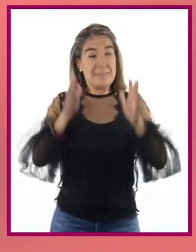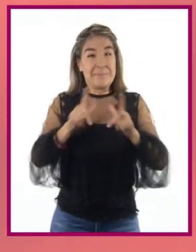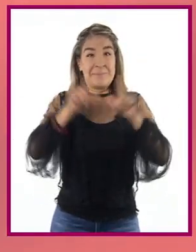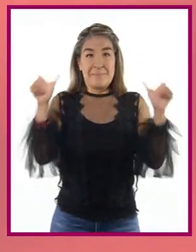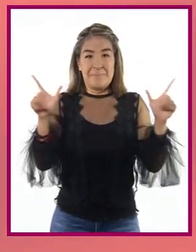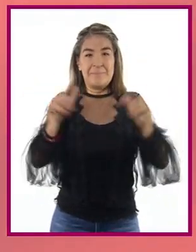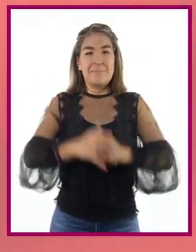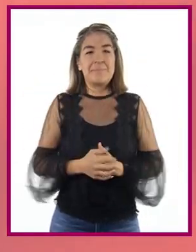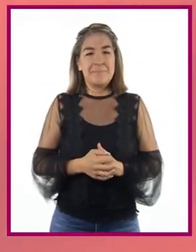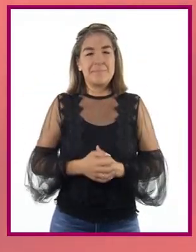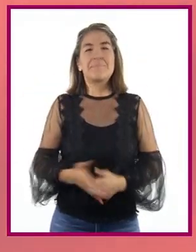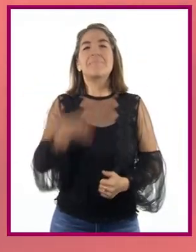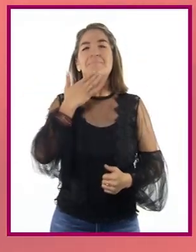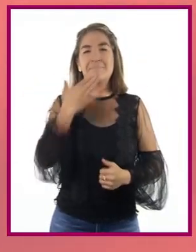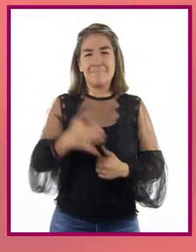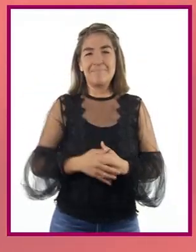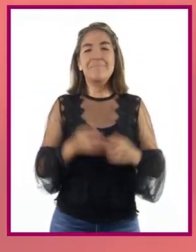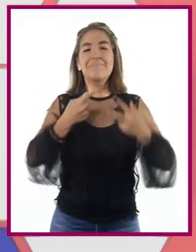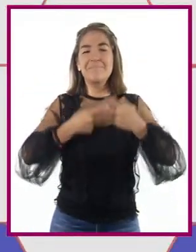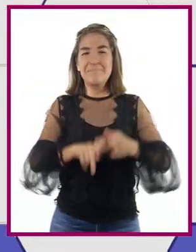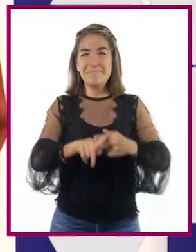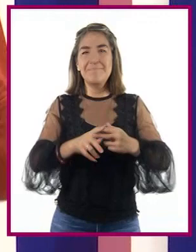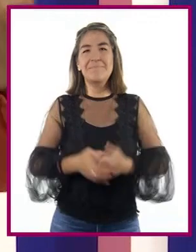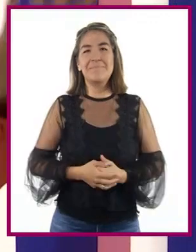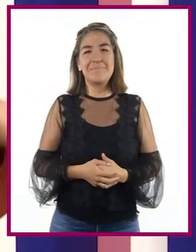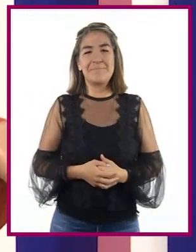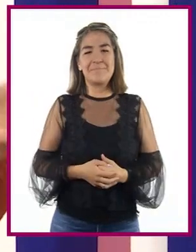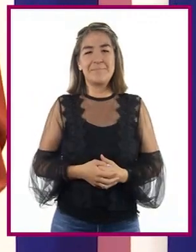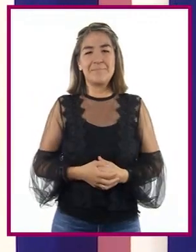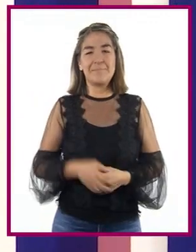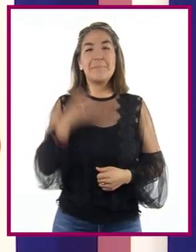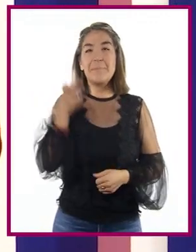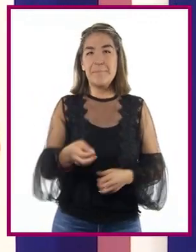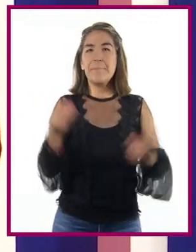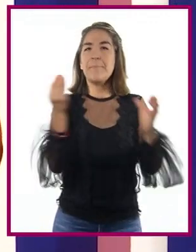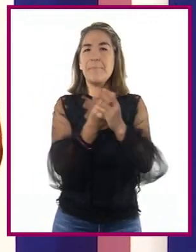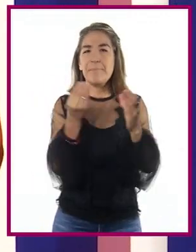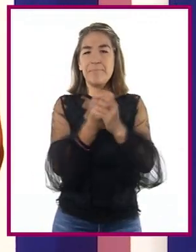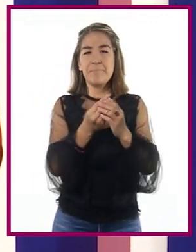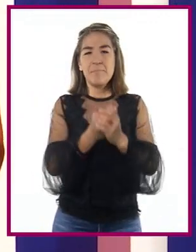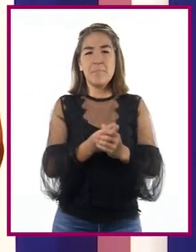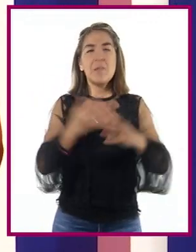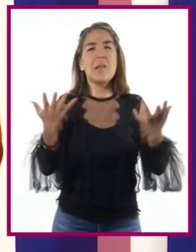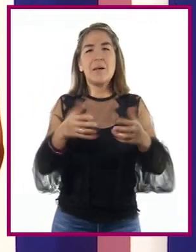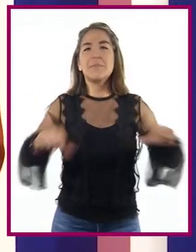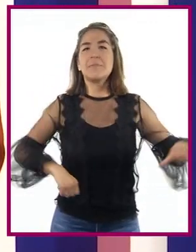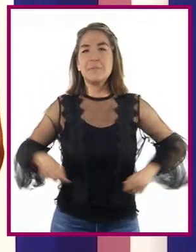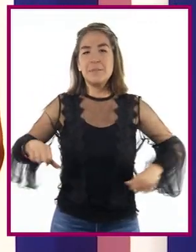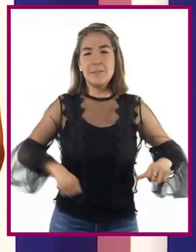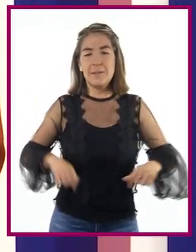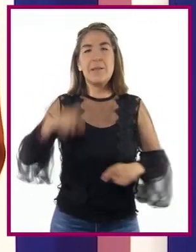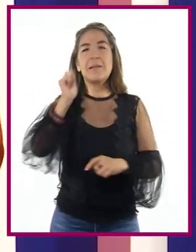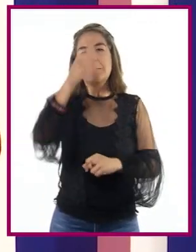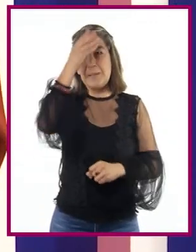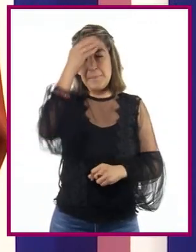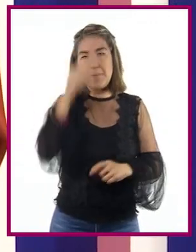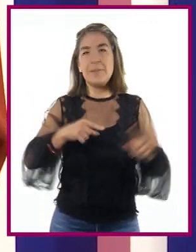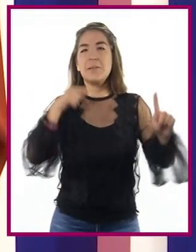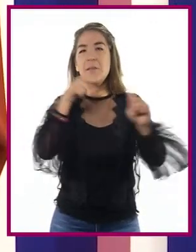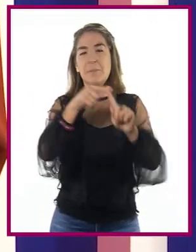listos? Muy bien, iniciemos. Durante esta sesión trabajaremos el aprendizaje